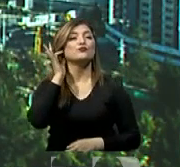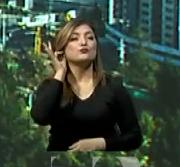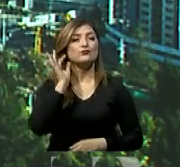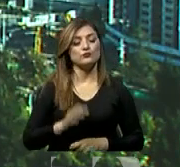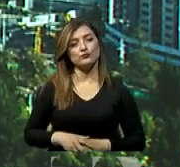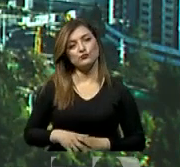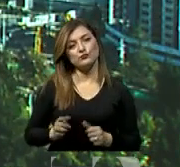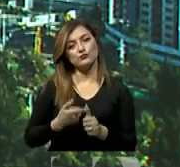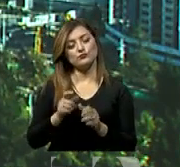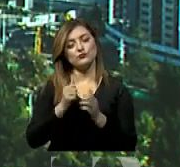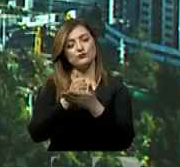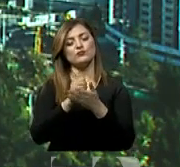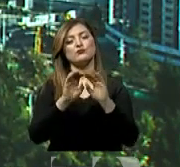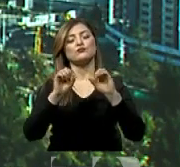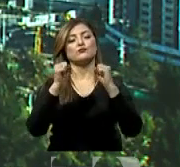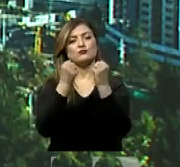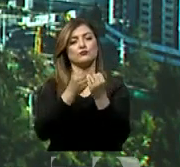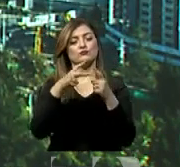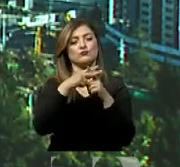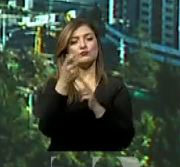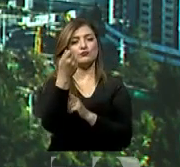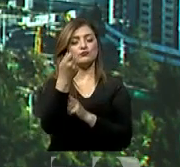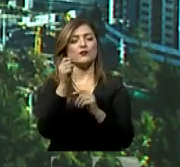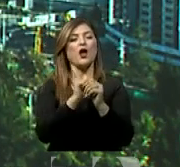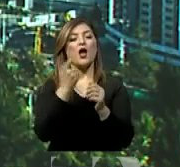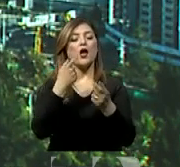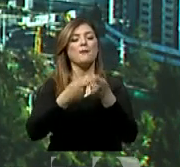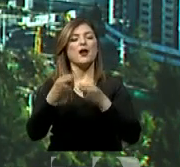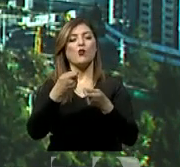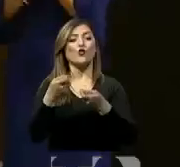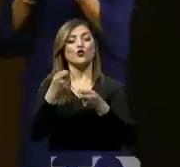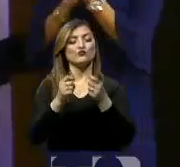trata del primer bono social de género en el mercado de valores ecuatoriano.